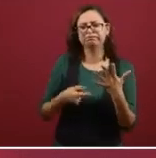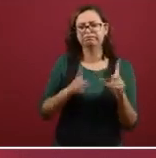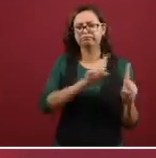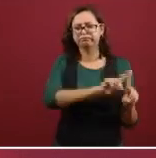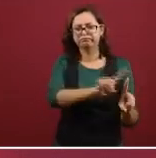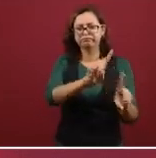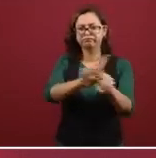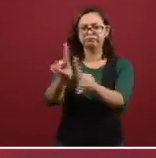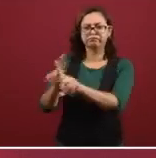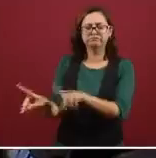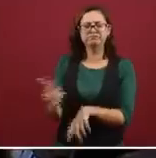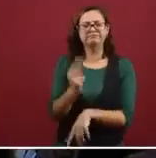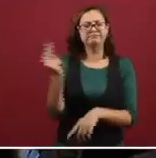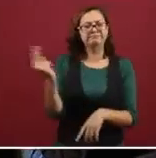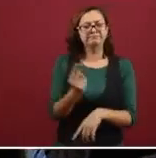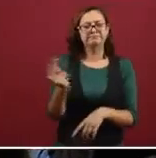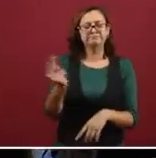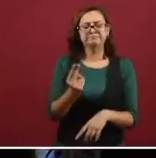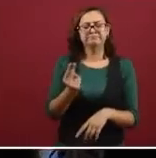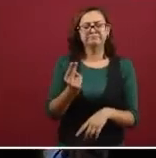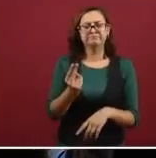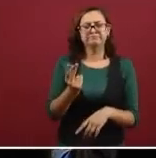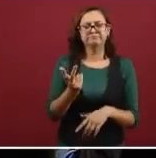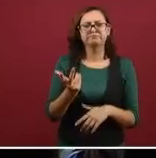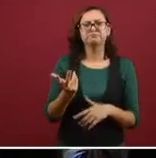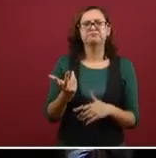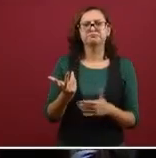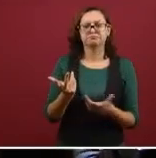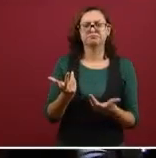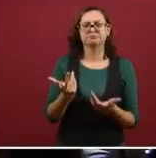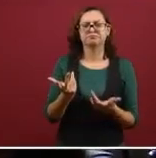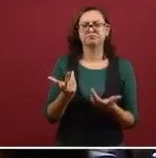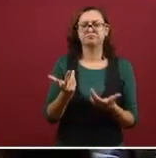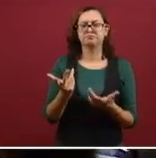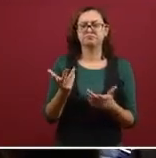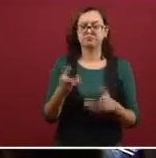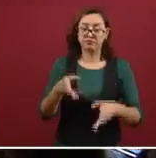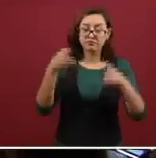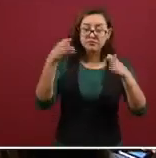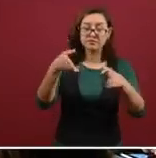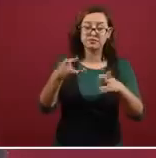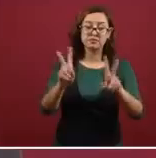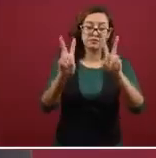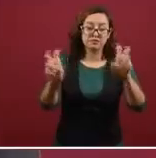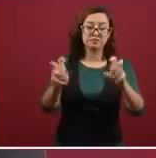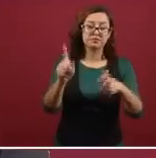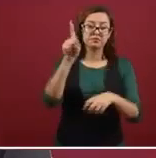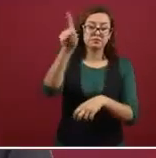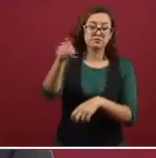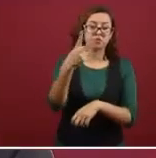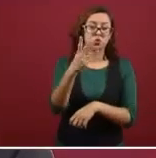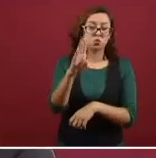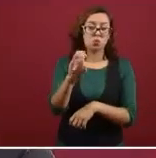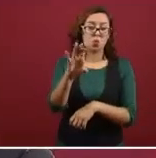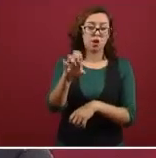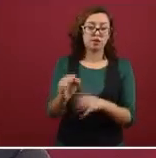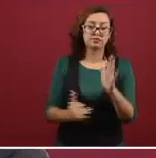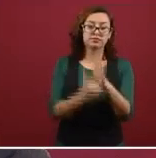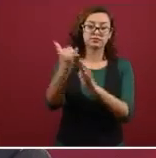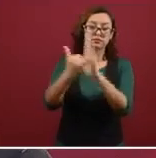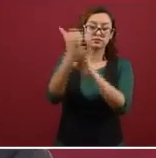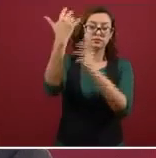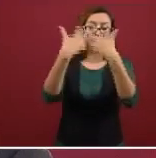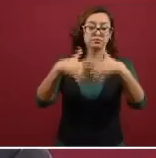y las necesidades, y en el caso concreto de la refinería se contempla para